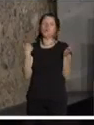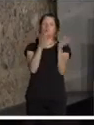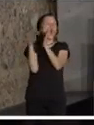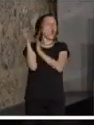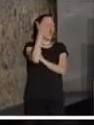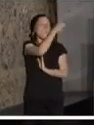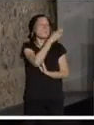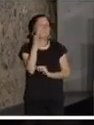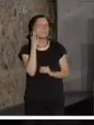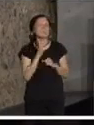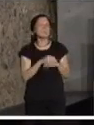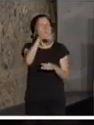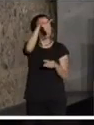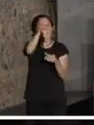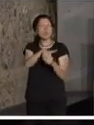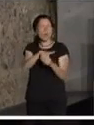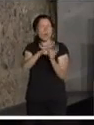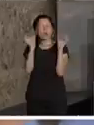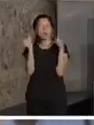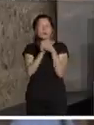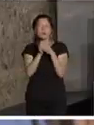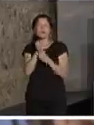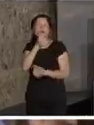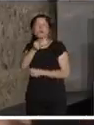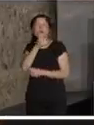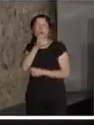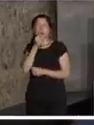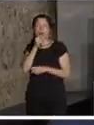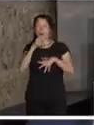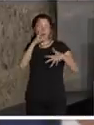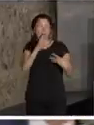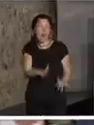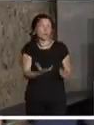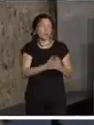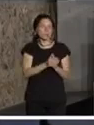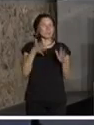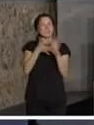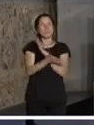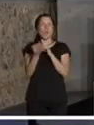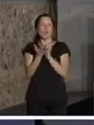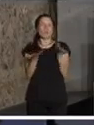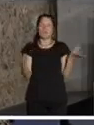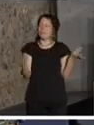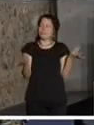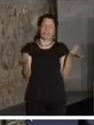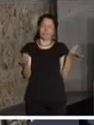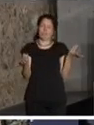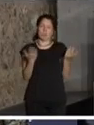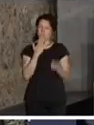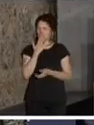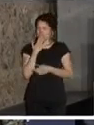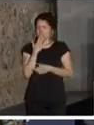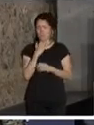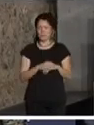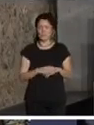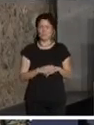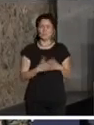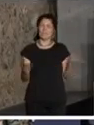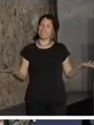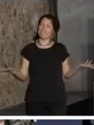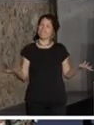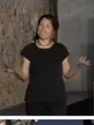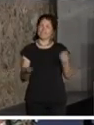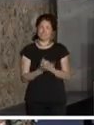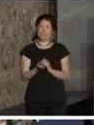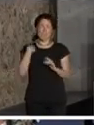y compañeras votar al partido socialista en estos momentos es lo menos útil que se puede hacer y eso